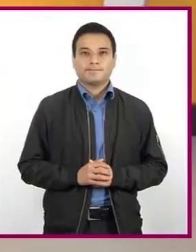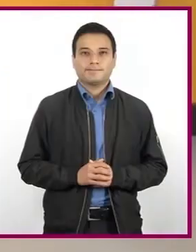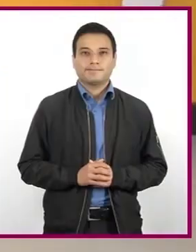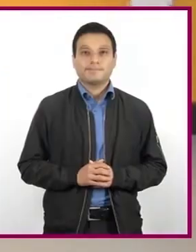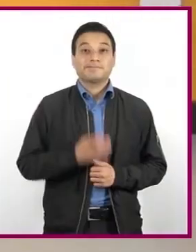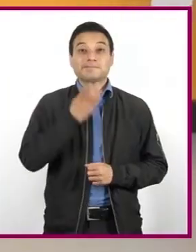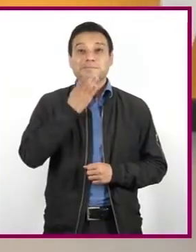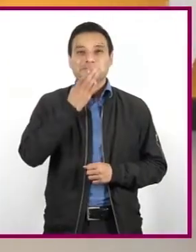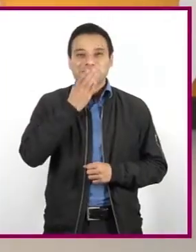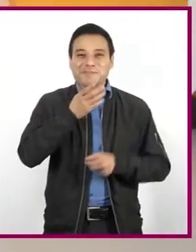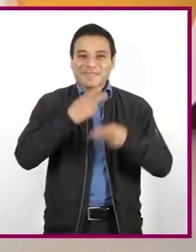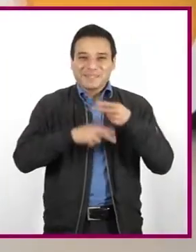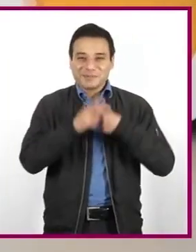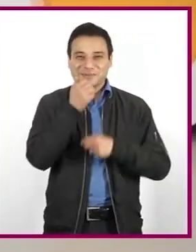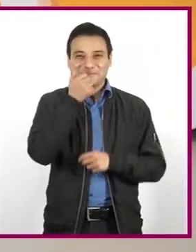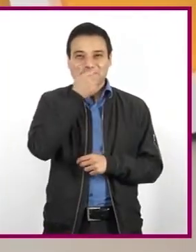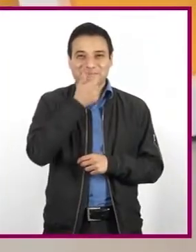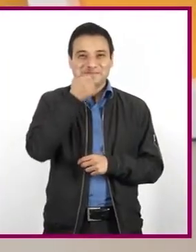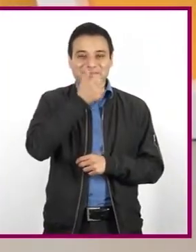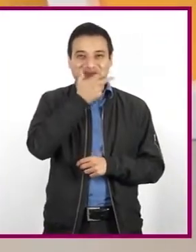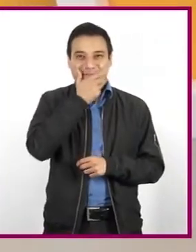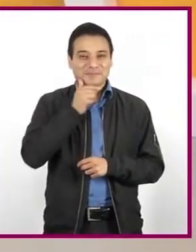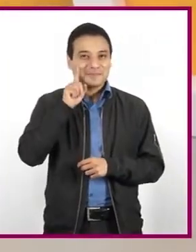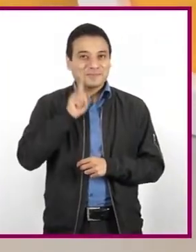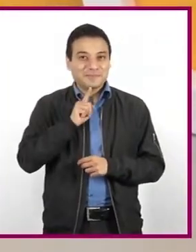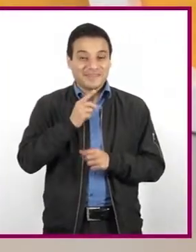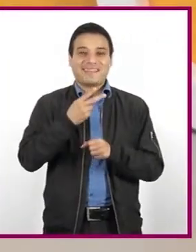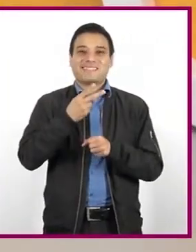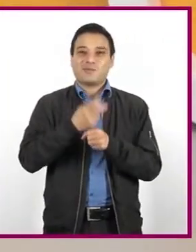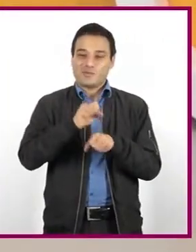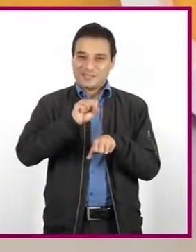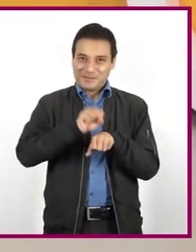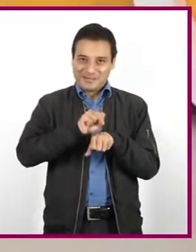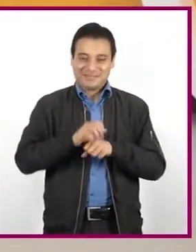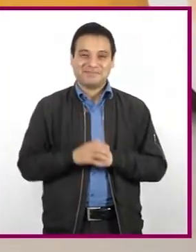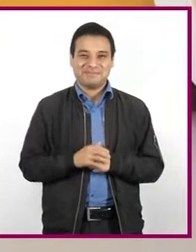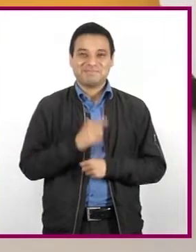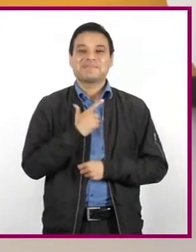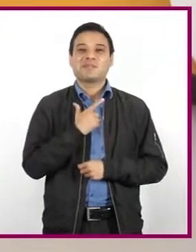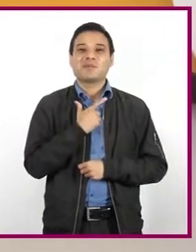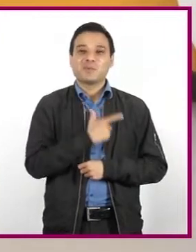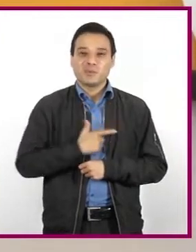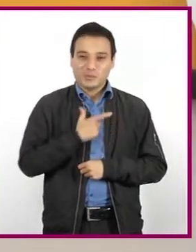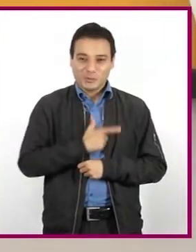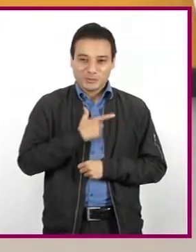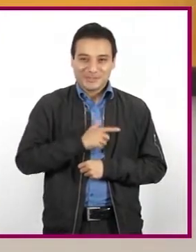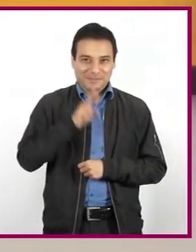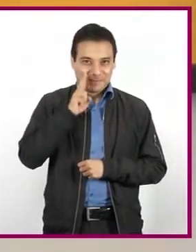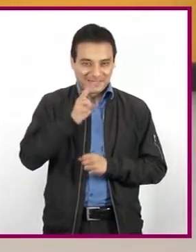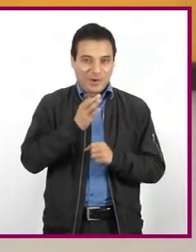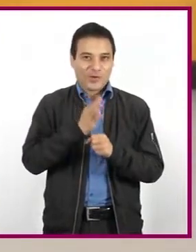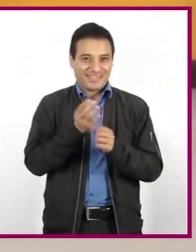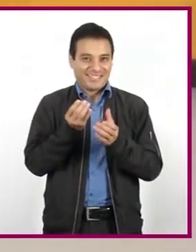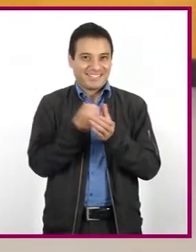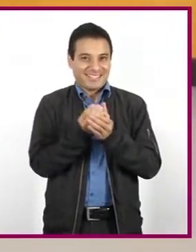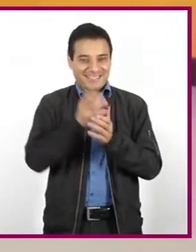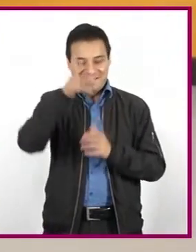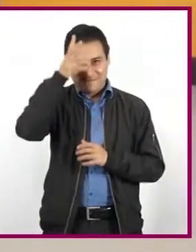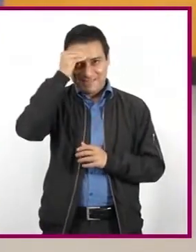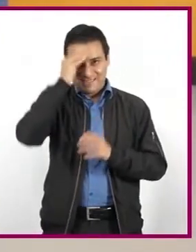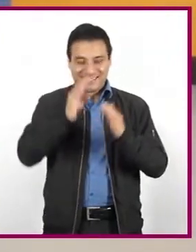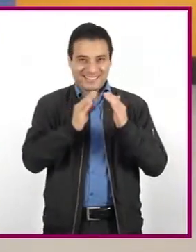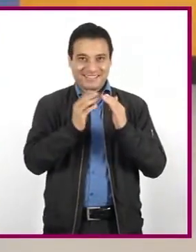Bienvenidas y bienvenidos estudiantes de segundo grado de secundaria. Me da mucho gusto que nos acompañen hoy en esta sesión de Aprende en Casa